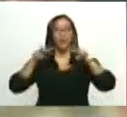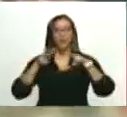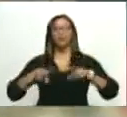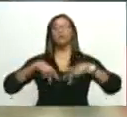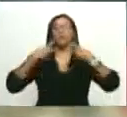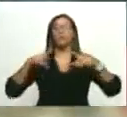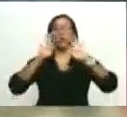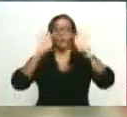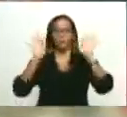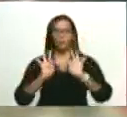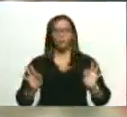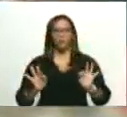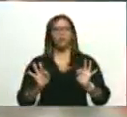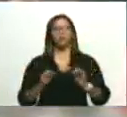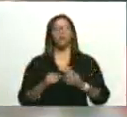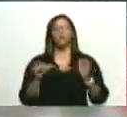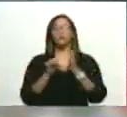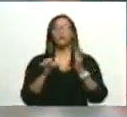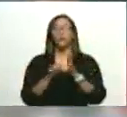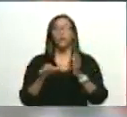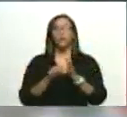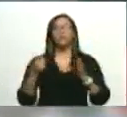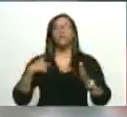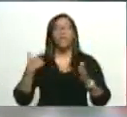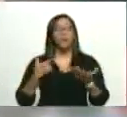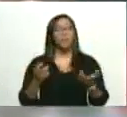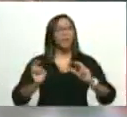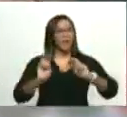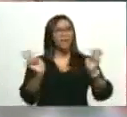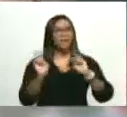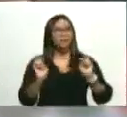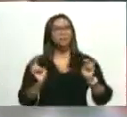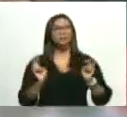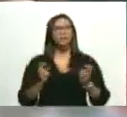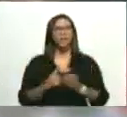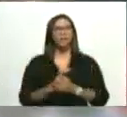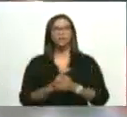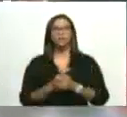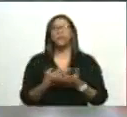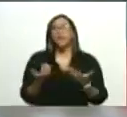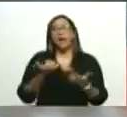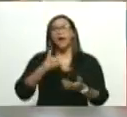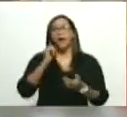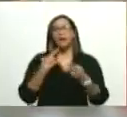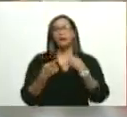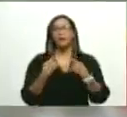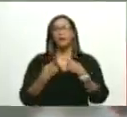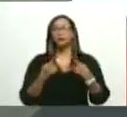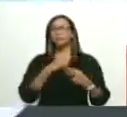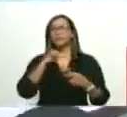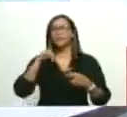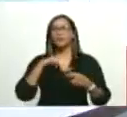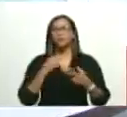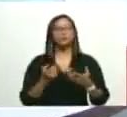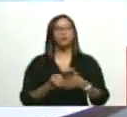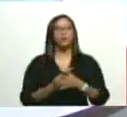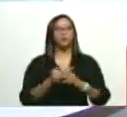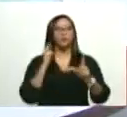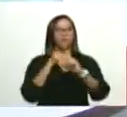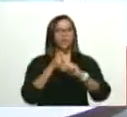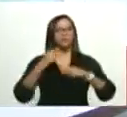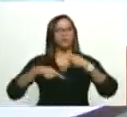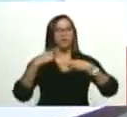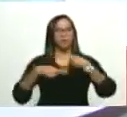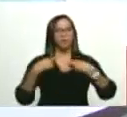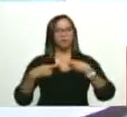modelo, ver dónde nos ubicamos, sobre todo en el contexto actual. Hay cosas que nosotros desde la izquierda, desde